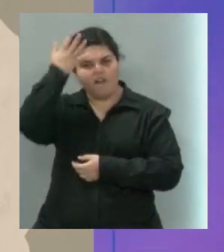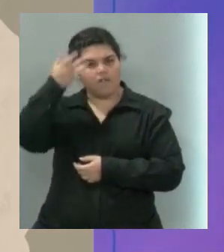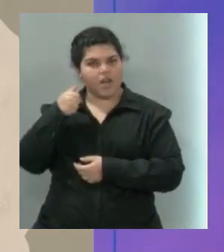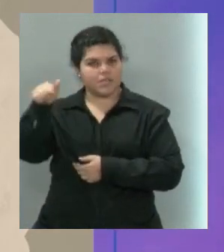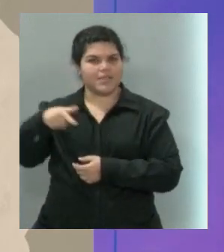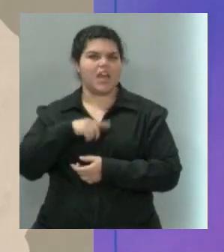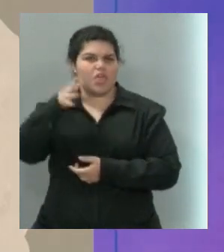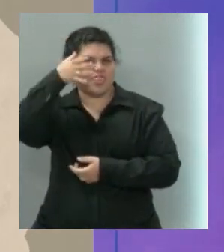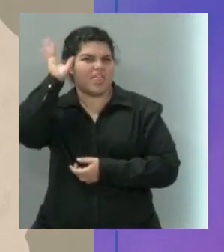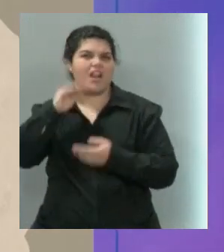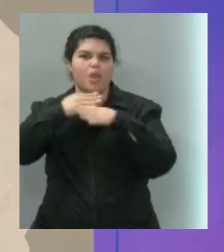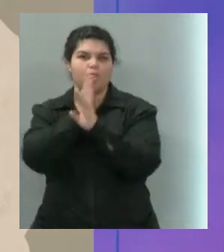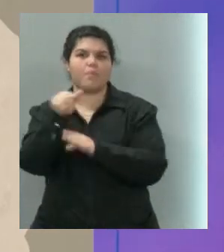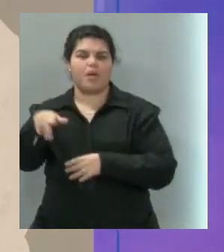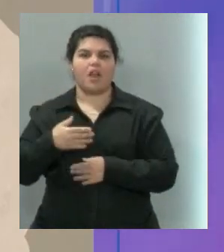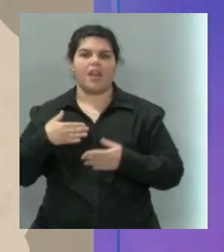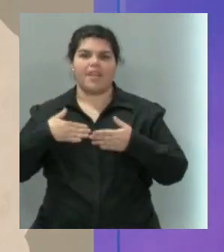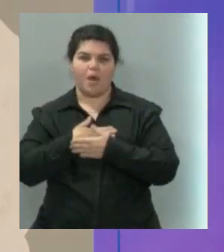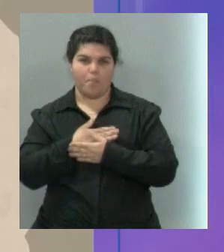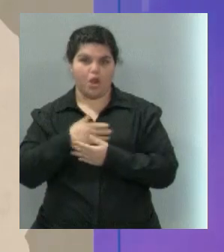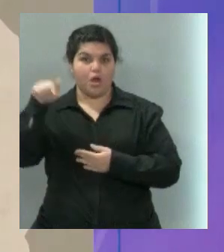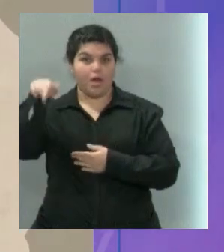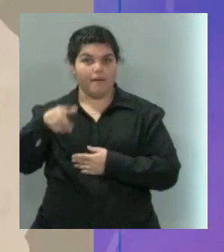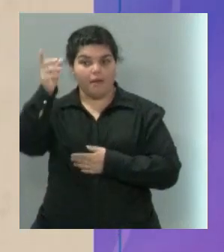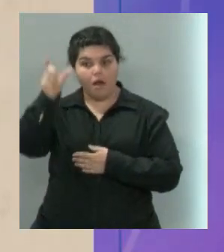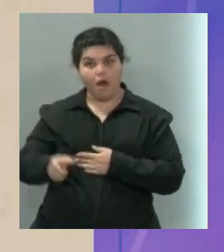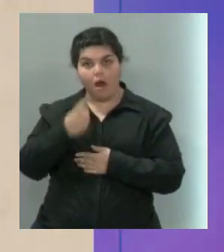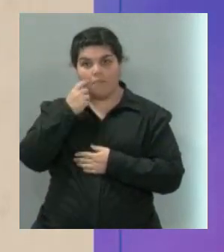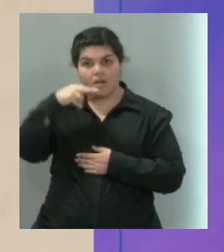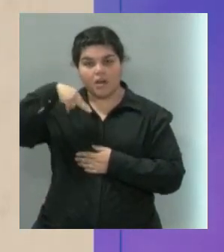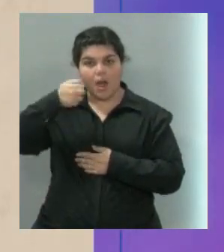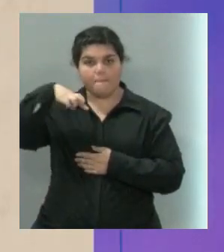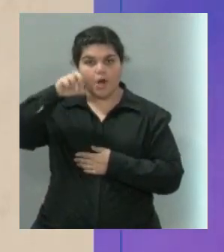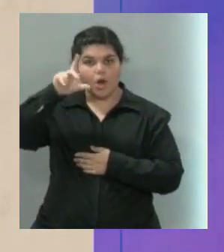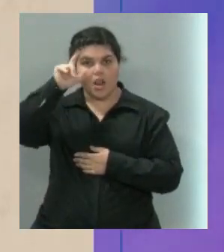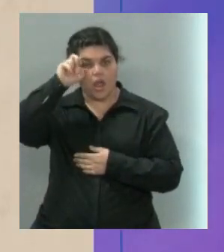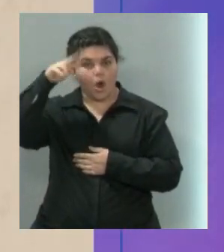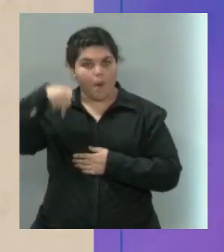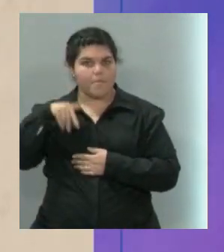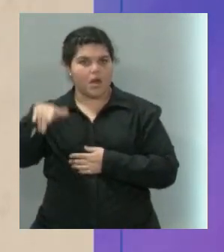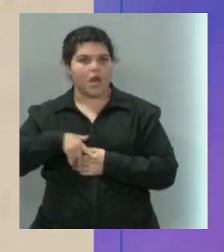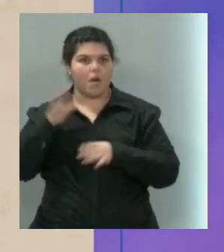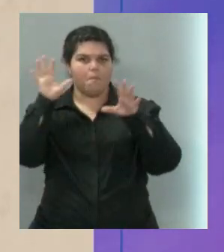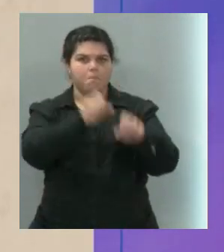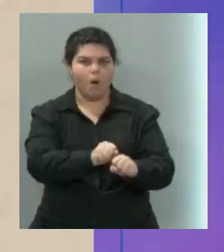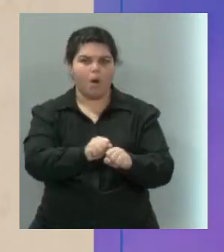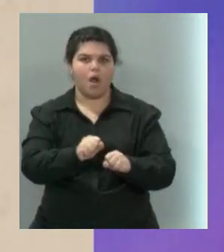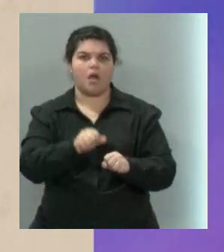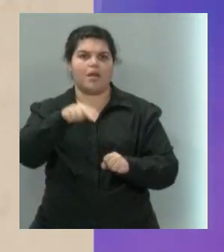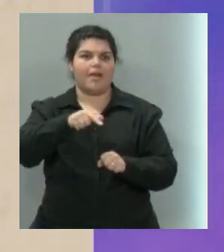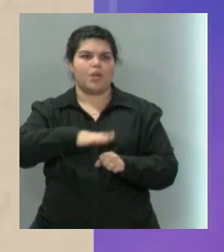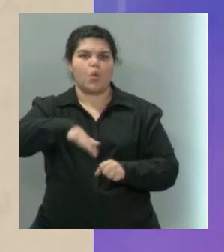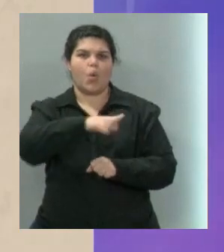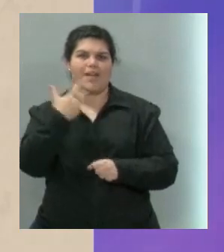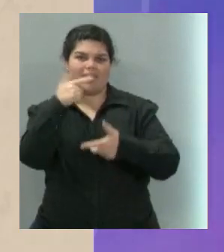italiano, Napoleón Bonaparte, que andaba conquistando media Europa. Surgieron movimientos insurgentes en 3 regiones de América. En